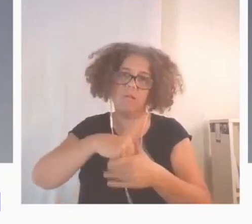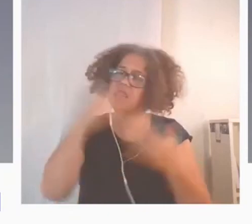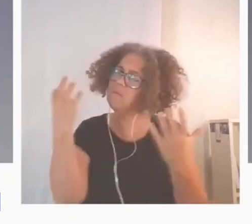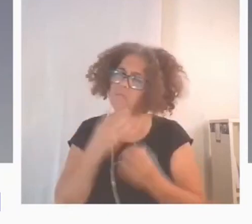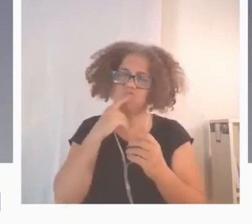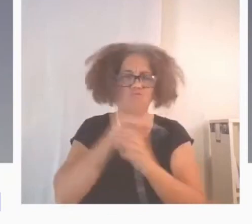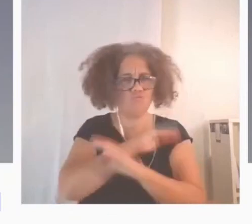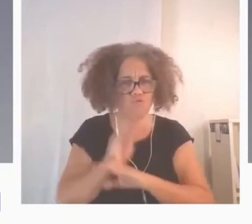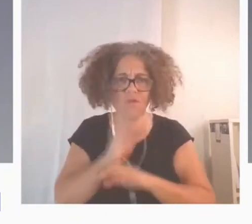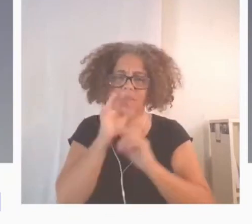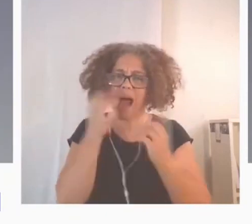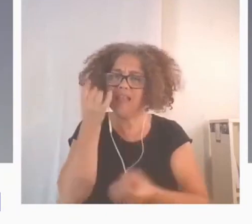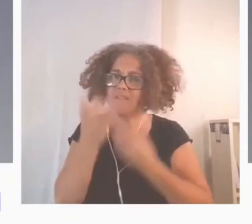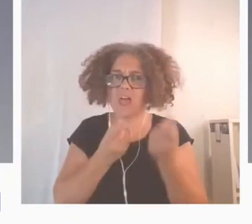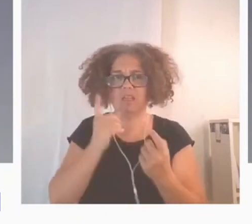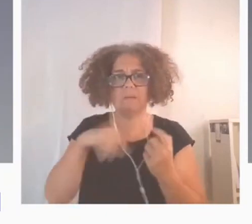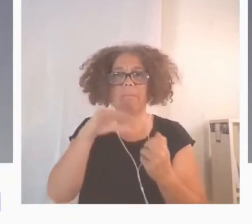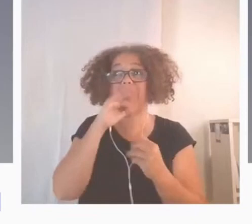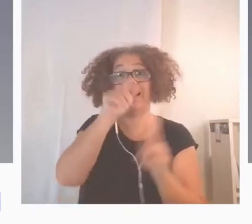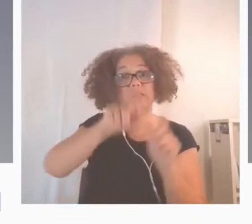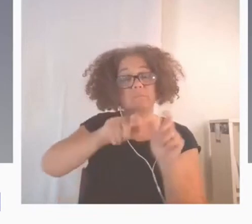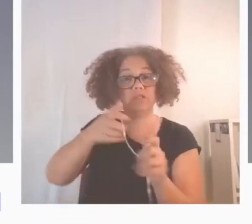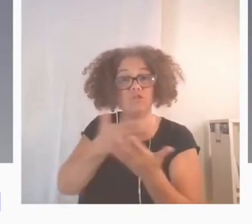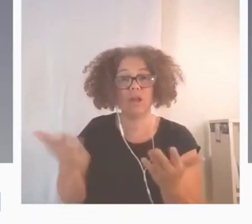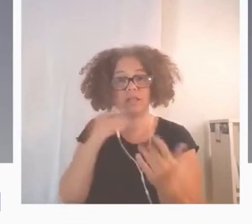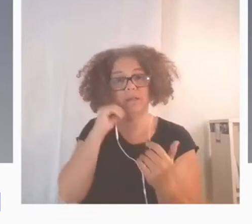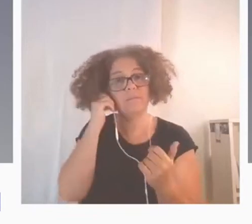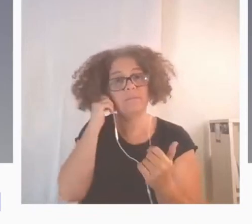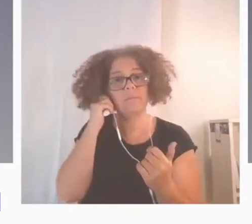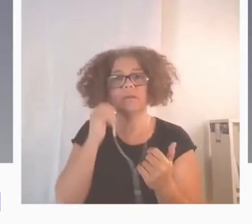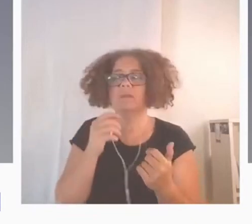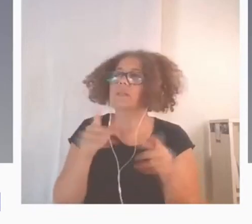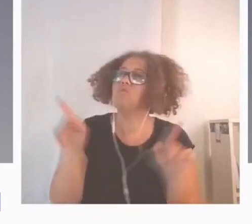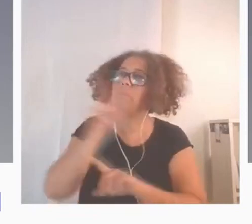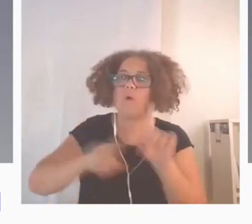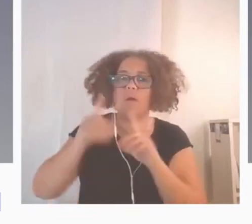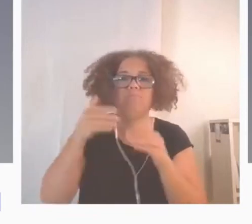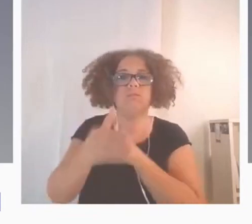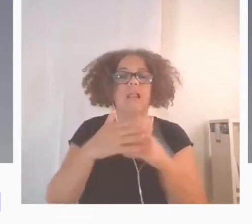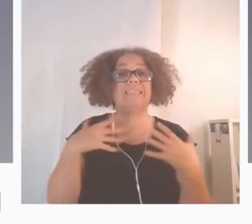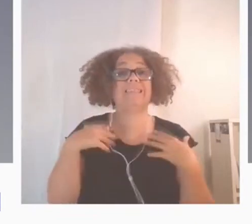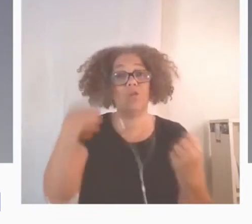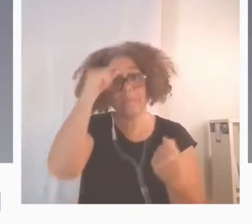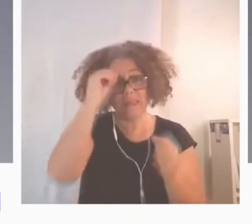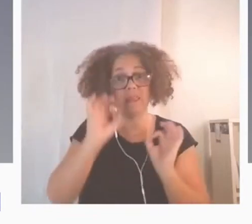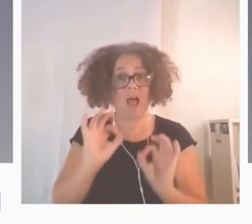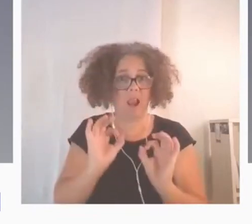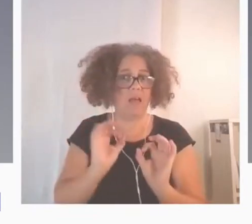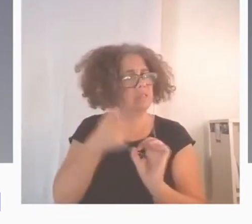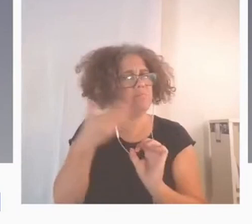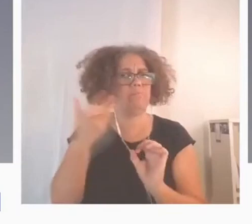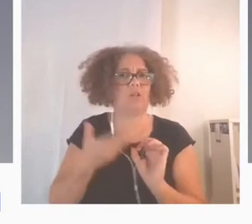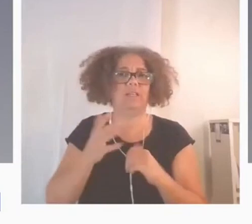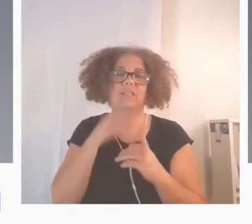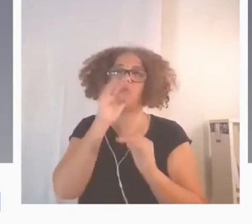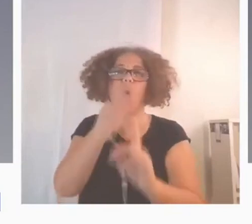para que la gente que es un gran problema del futuro, la salud mental, que lo vimos, los retos de la pandemia, la